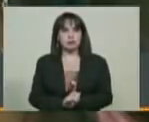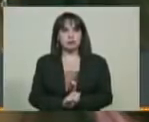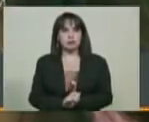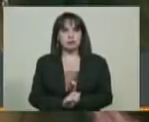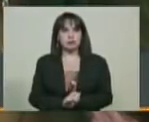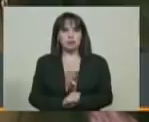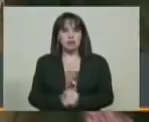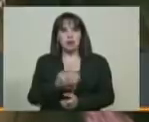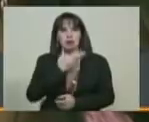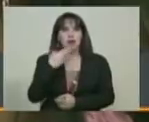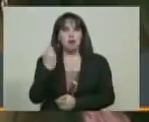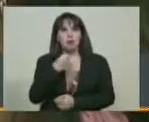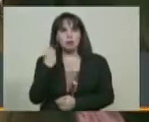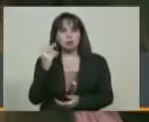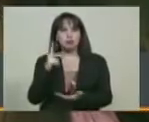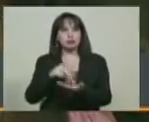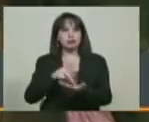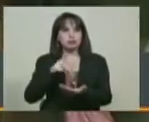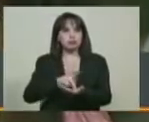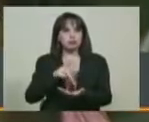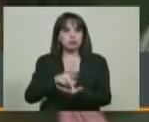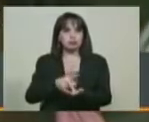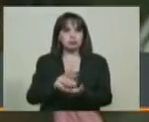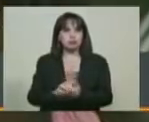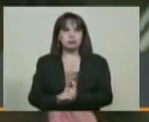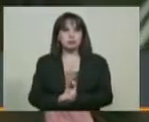La juventud militante, en primer lugar,